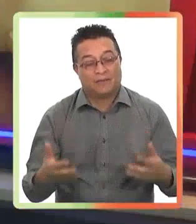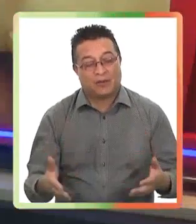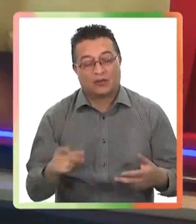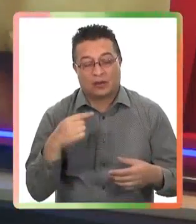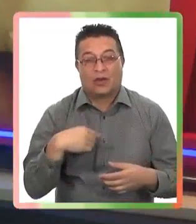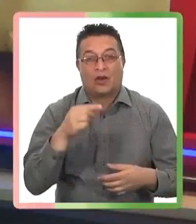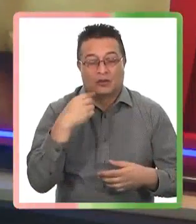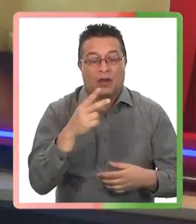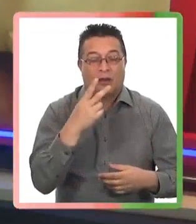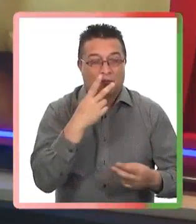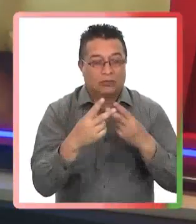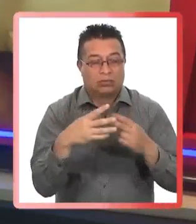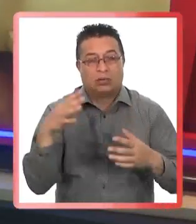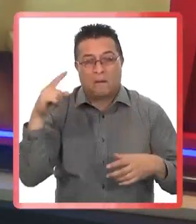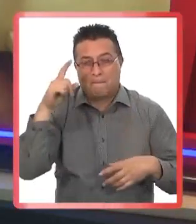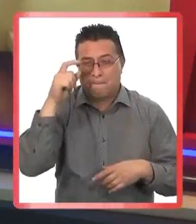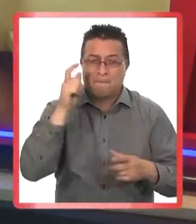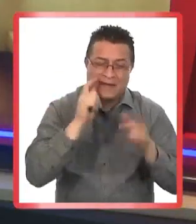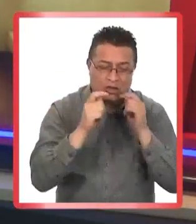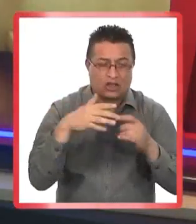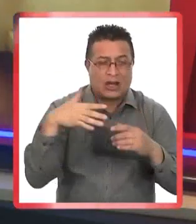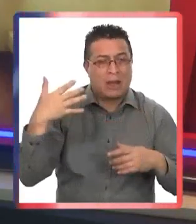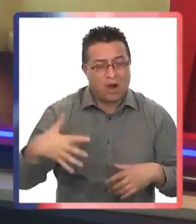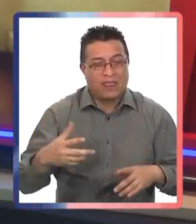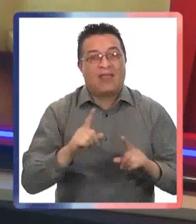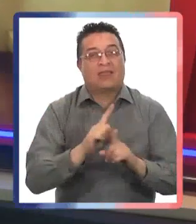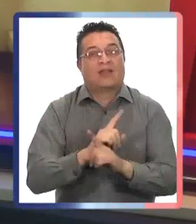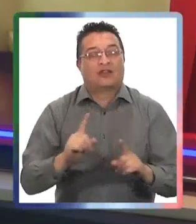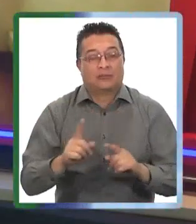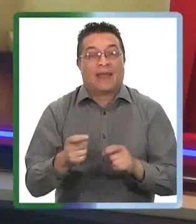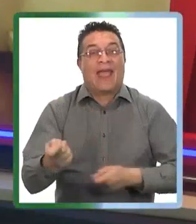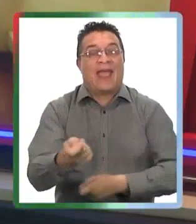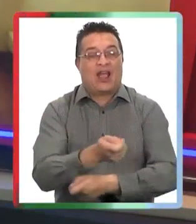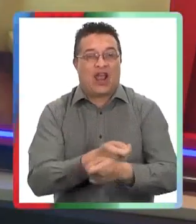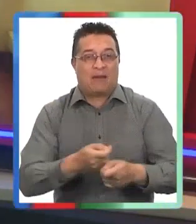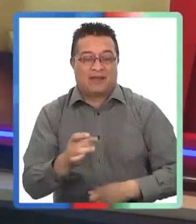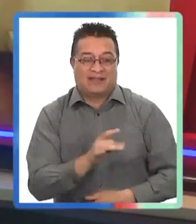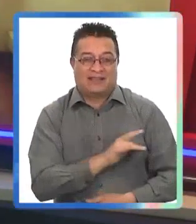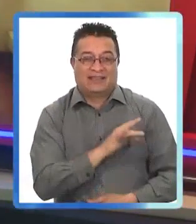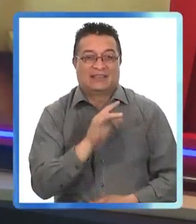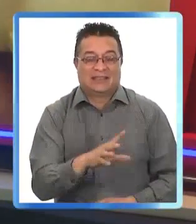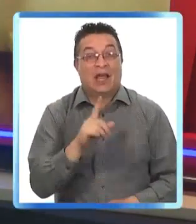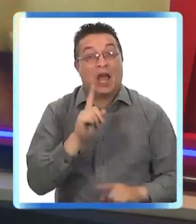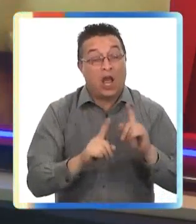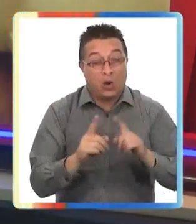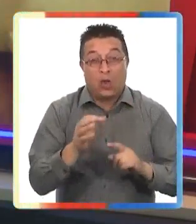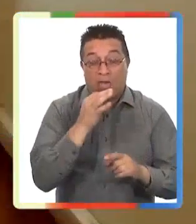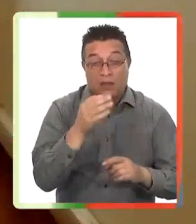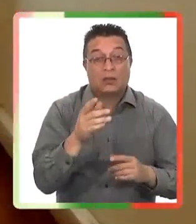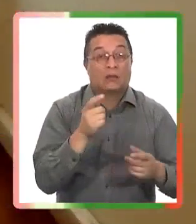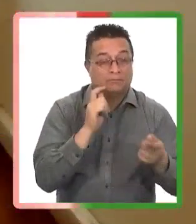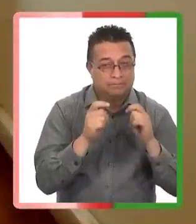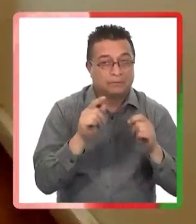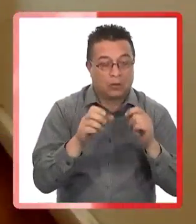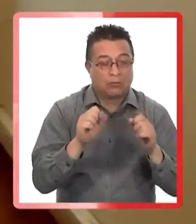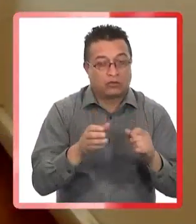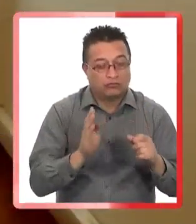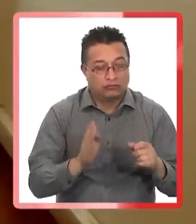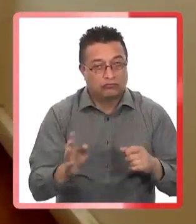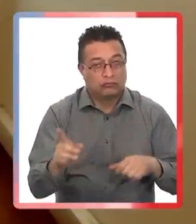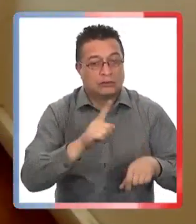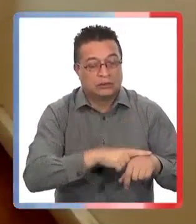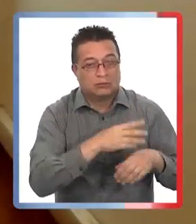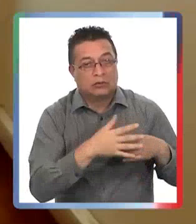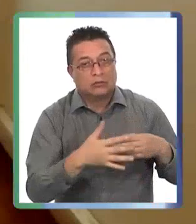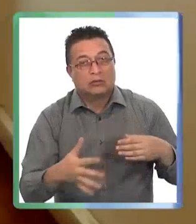Chile. Entonces, tampoco vemos un riesgo importante de impacto como sobre la economía del país, aunque algún grado de riesgo, si